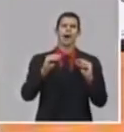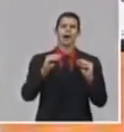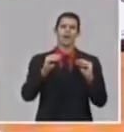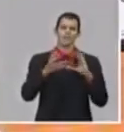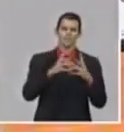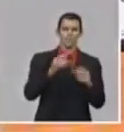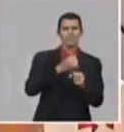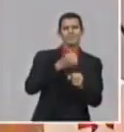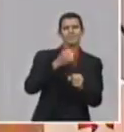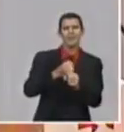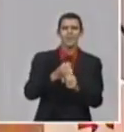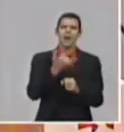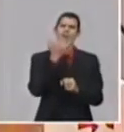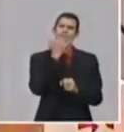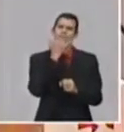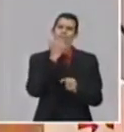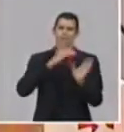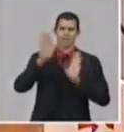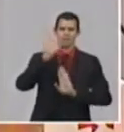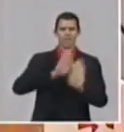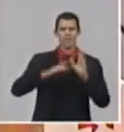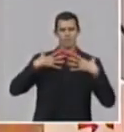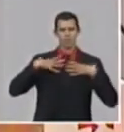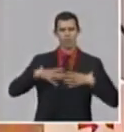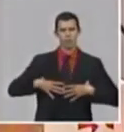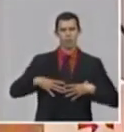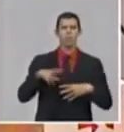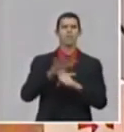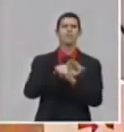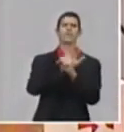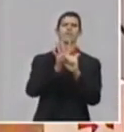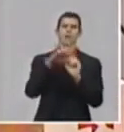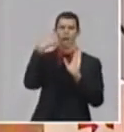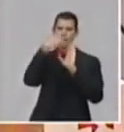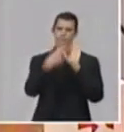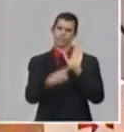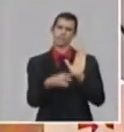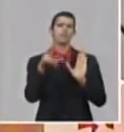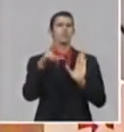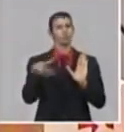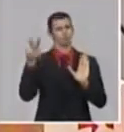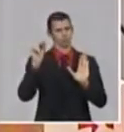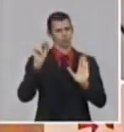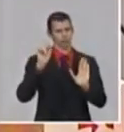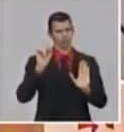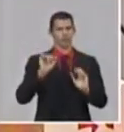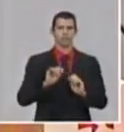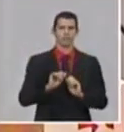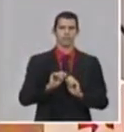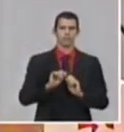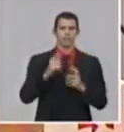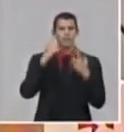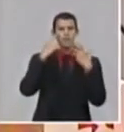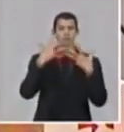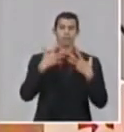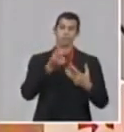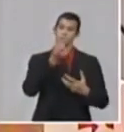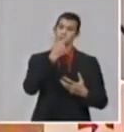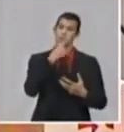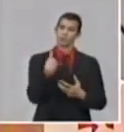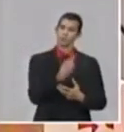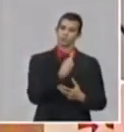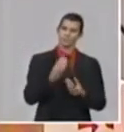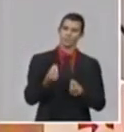bien tú explicabas, realmente es algo simbólico para nosotros, pero es muy motivante